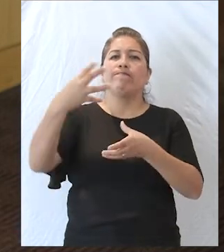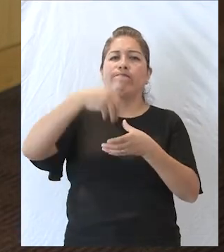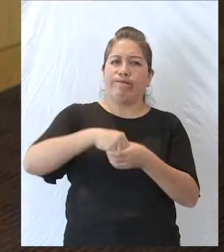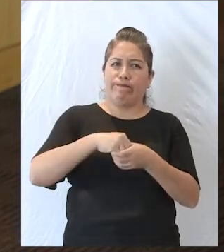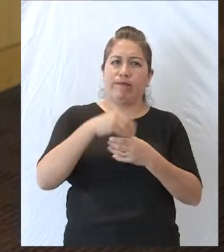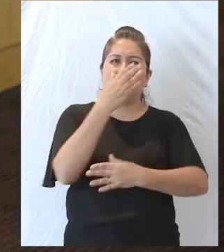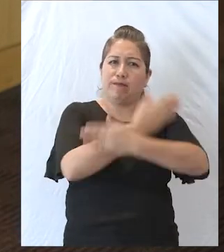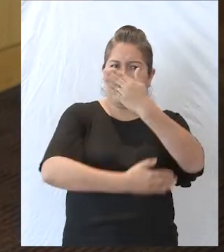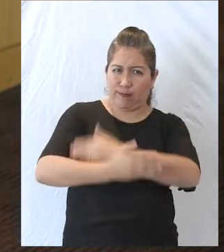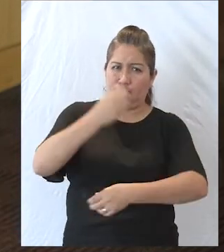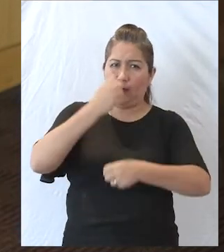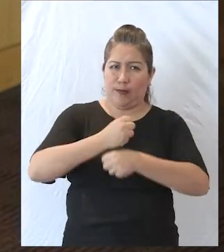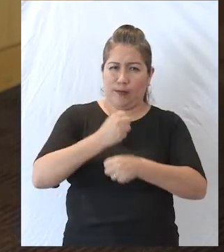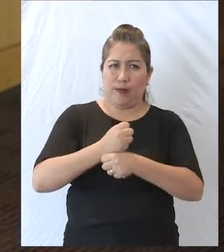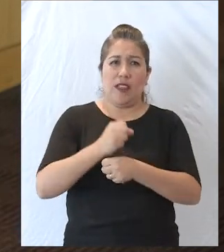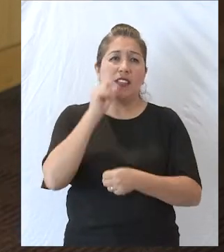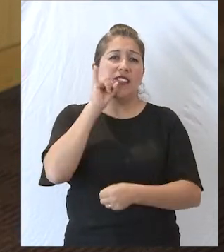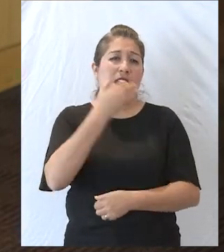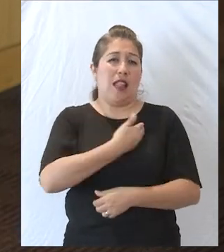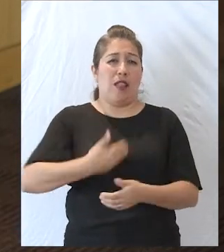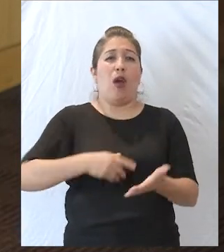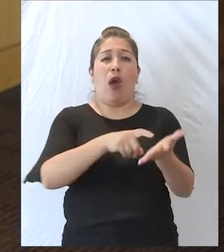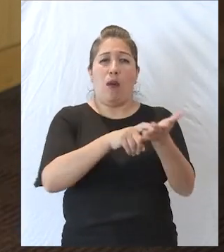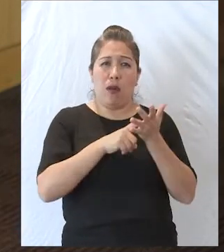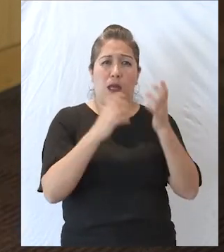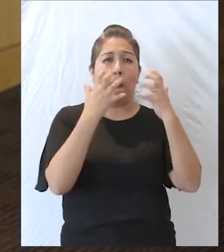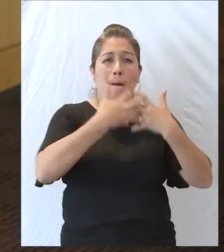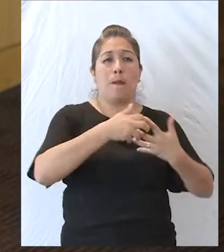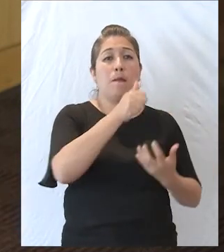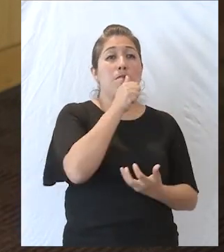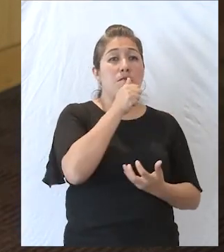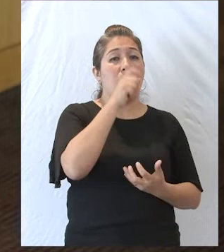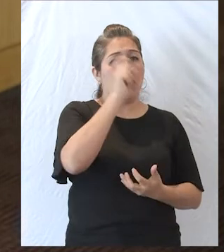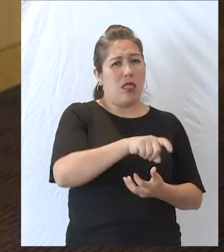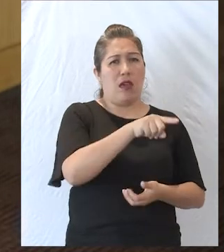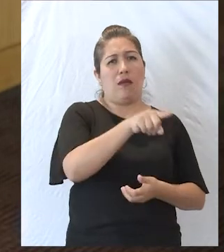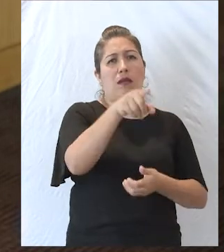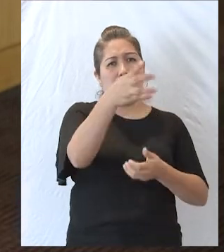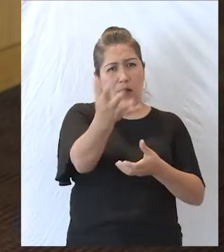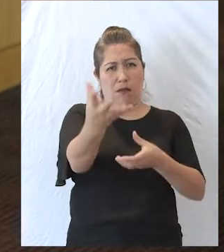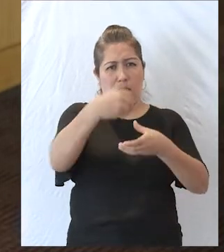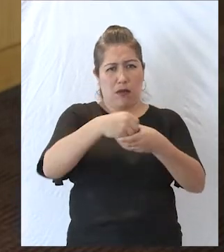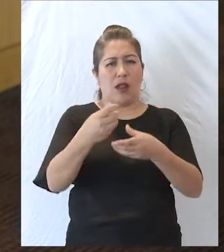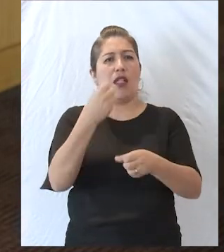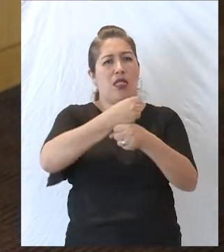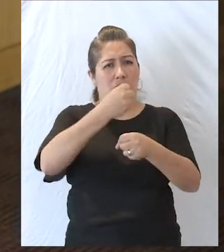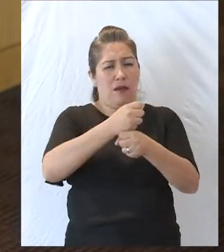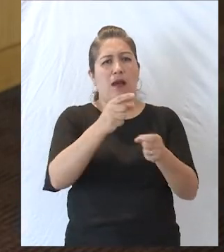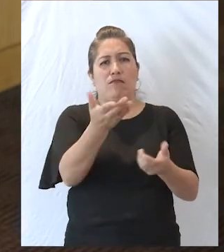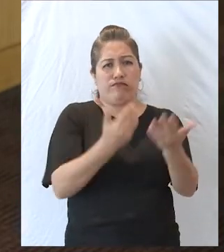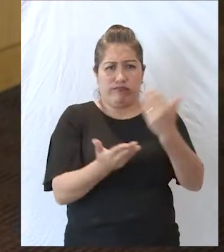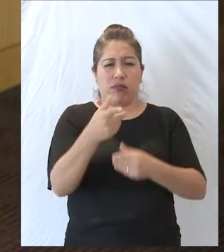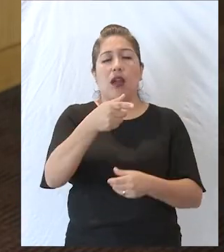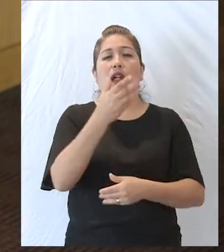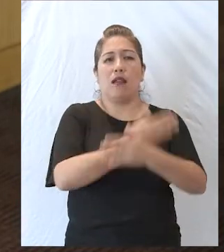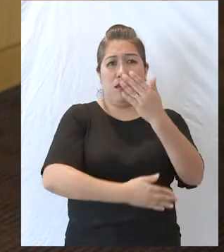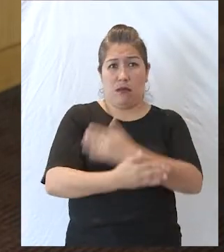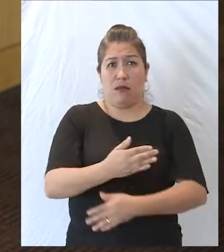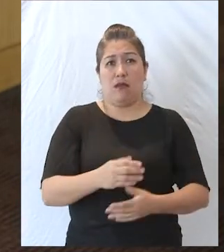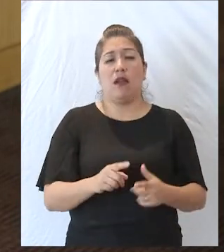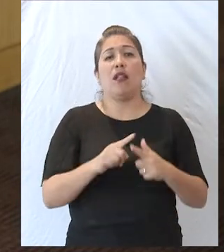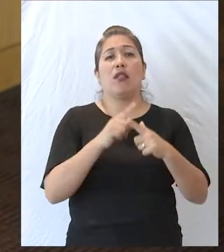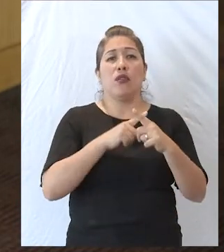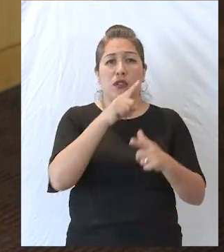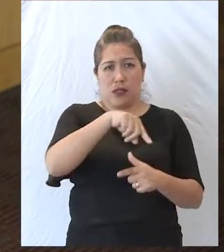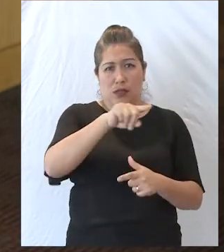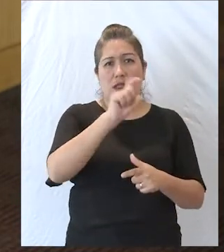finalmente de alguna manera obliga a las empresas privadas a contratar personas con discapacidad, pero también tienen que tener la apertura necesaria